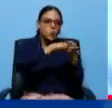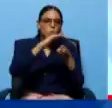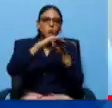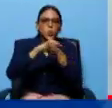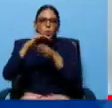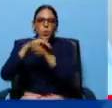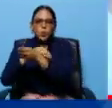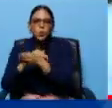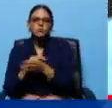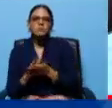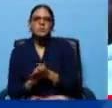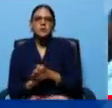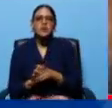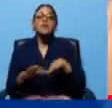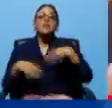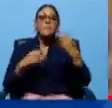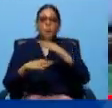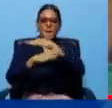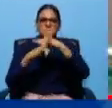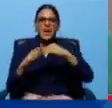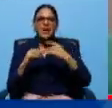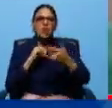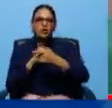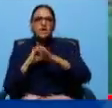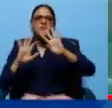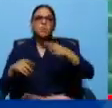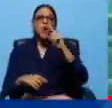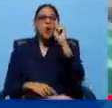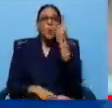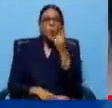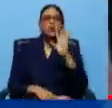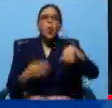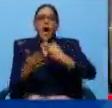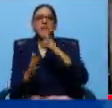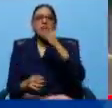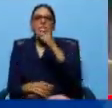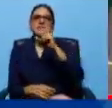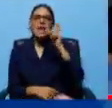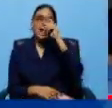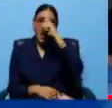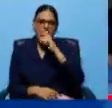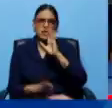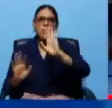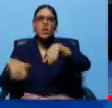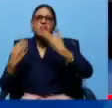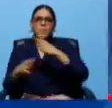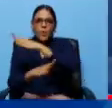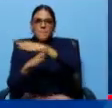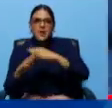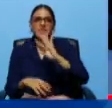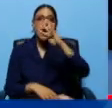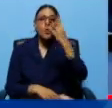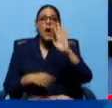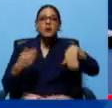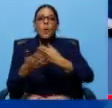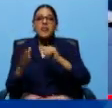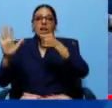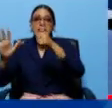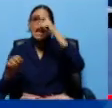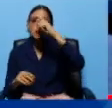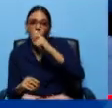Nivel media técnica, primero a tercer año, media general, media técnica de cuarto a sexto año.